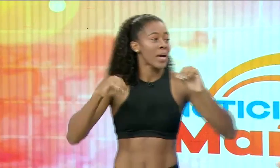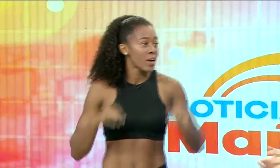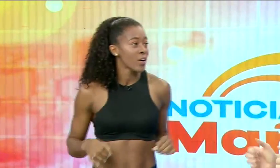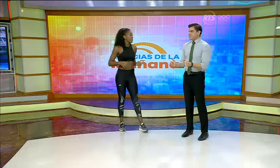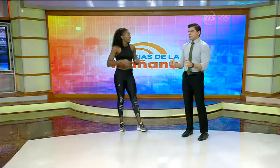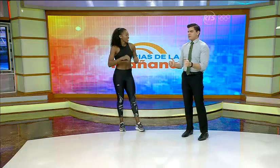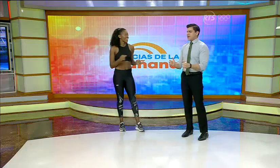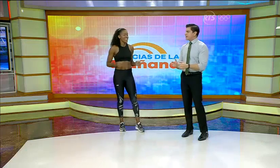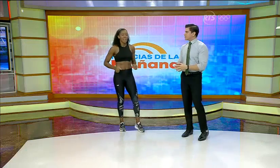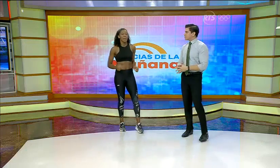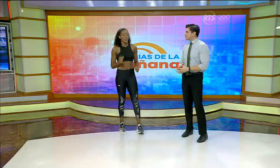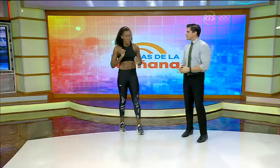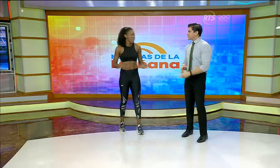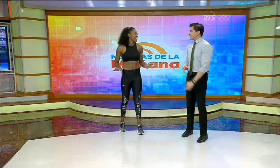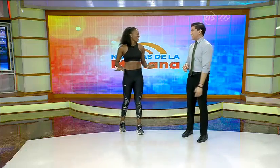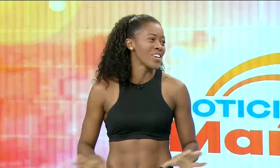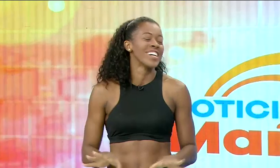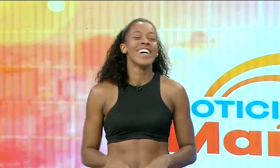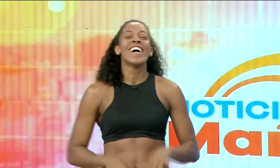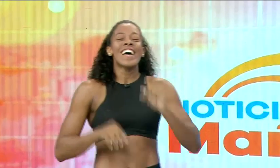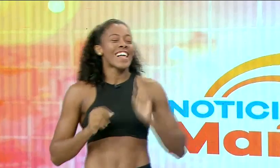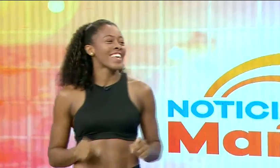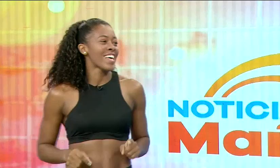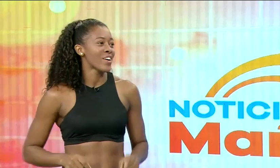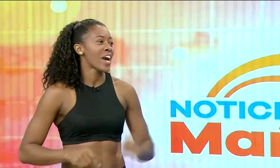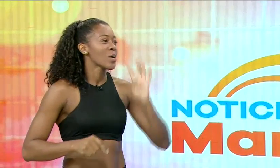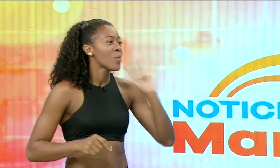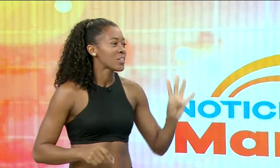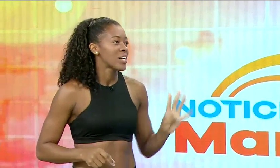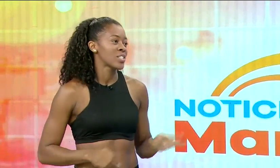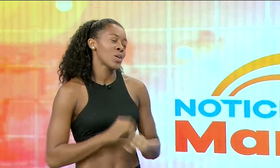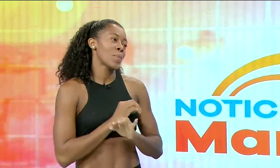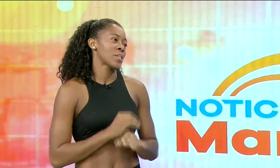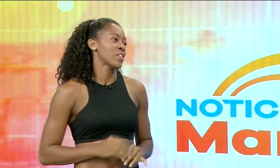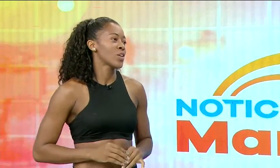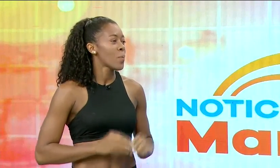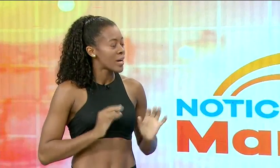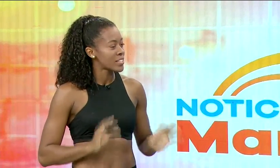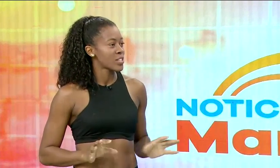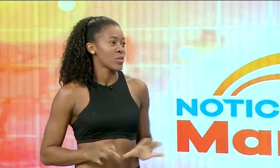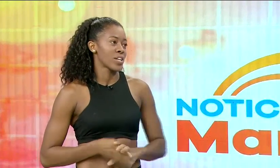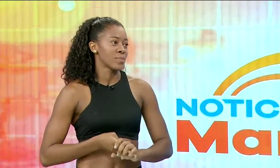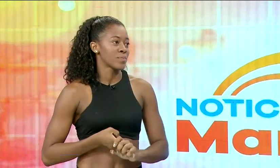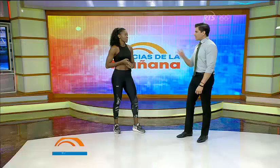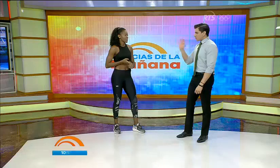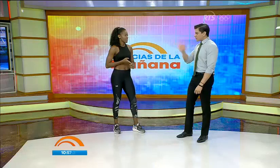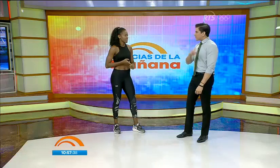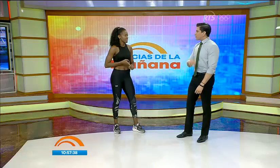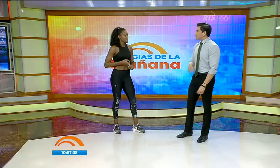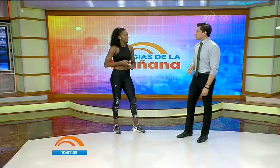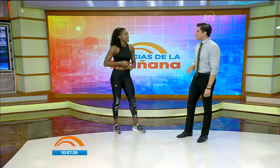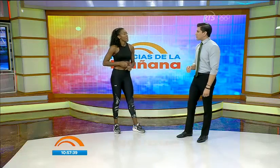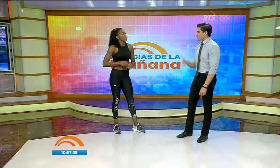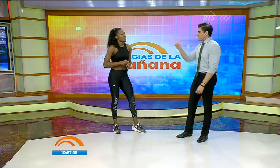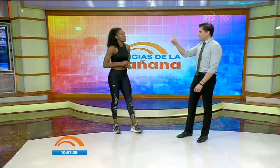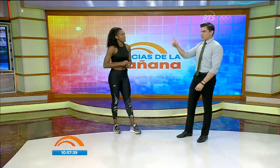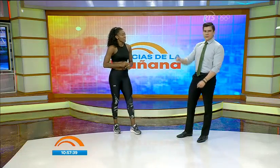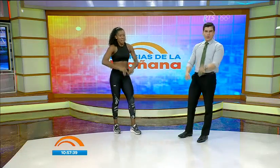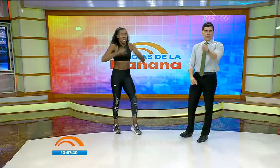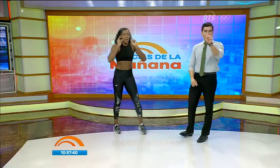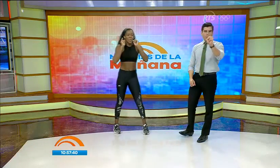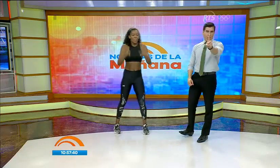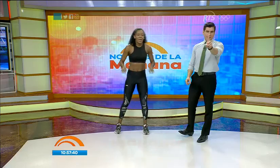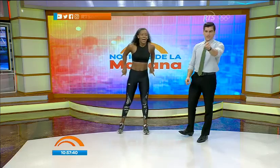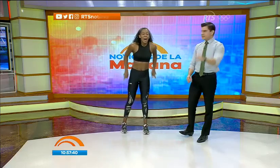pero trabajaditos. Movimiento. El día de hoy hay 4 ejercicios específicos para esta zona. A ver, cuénteme cuáles son esos 4. Primero,